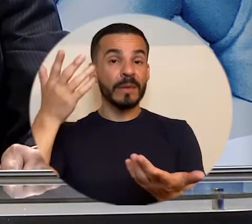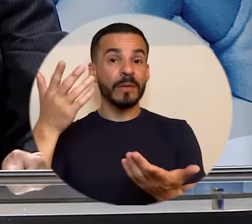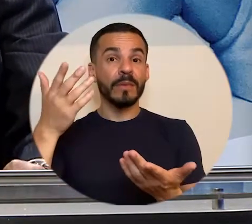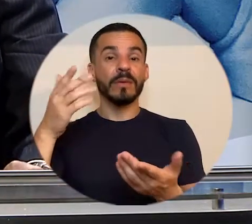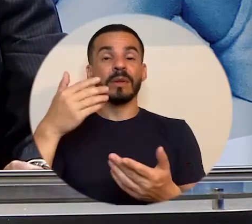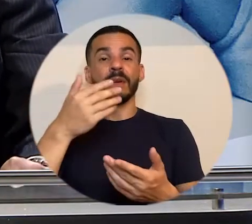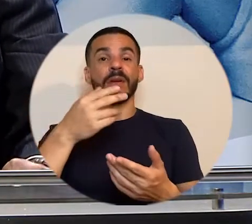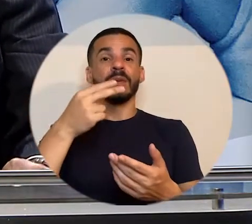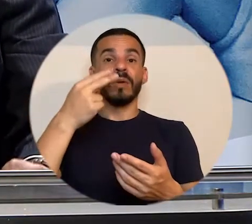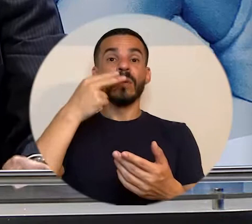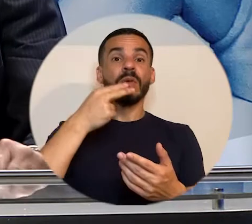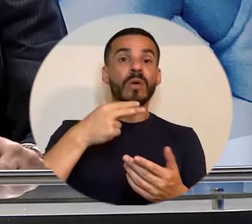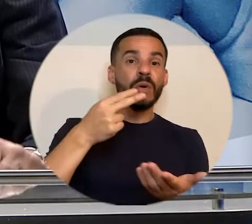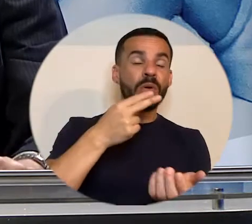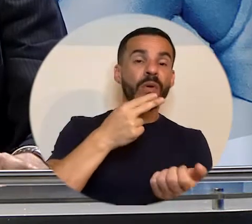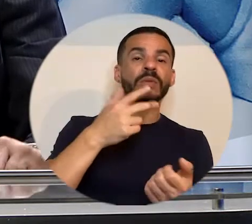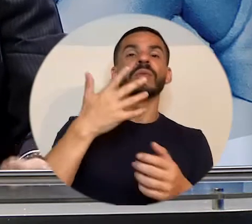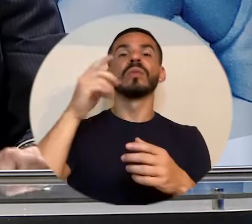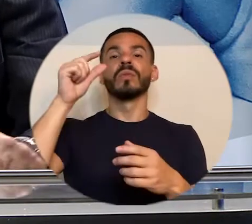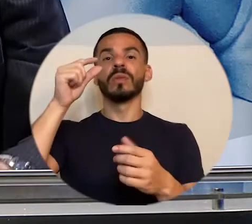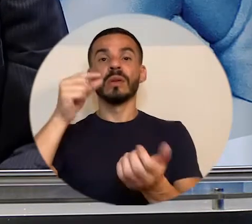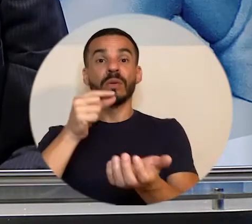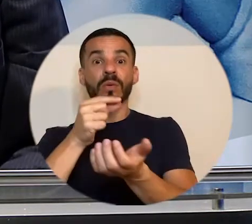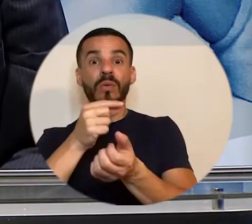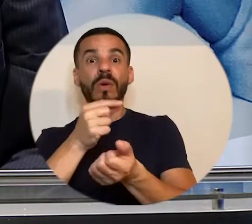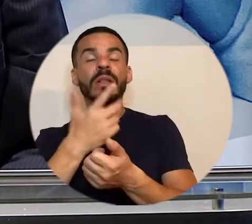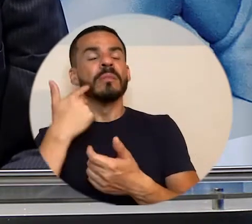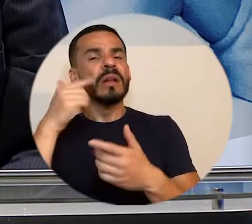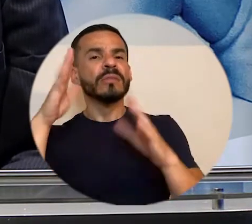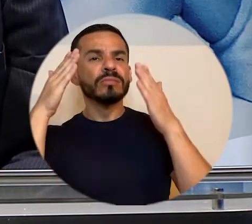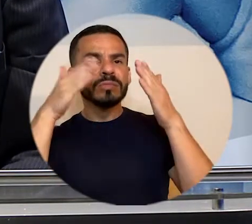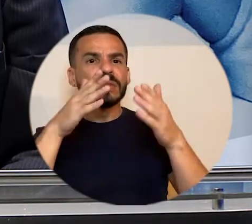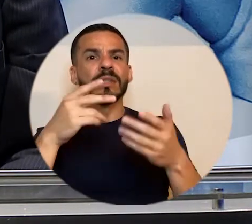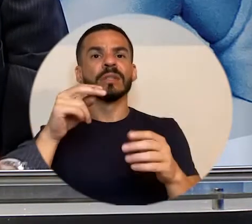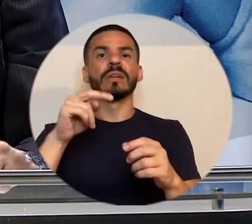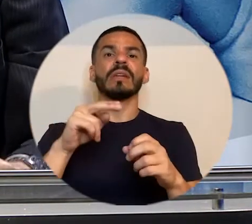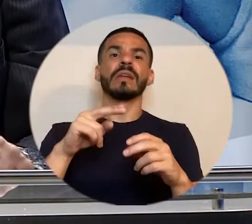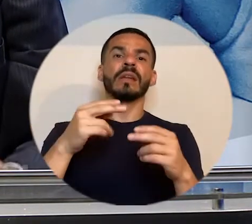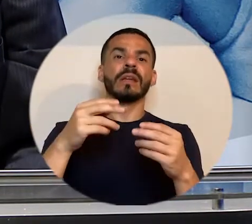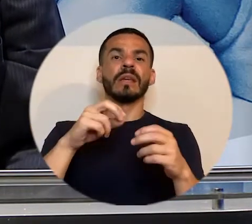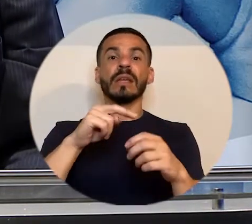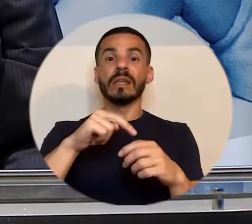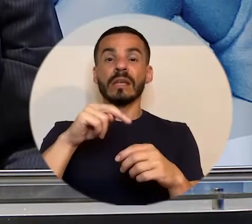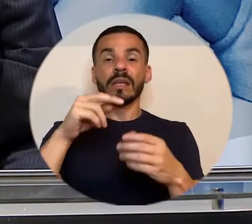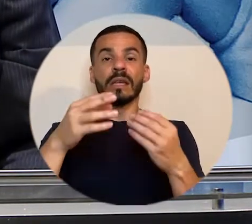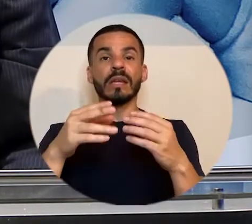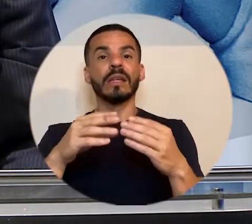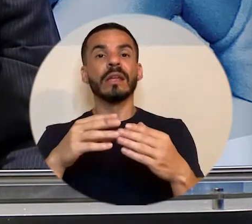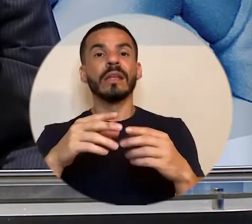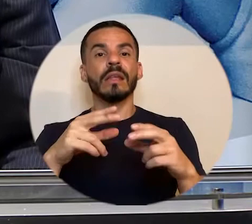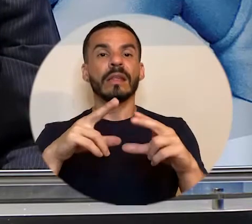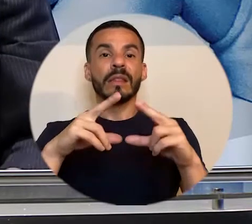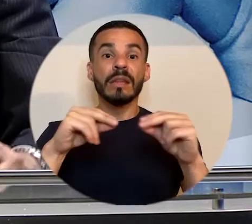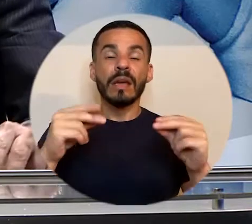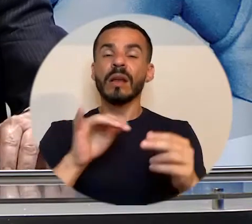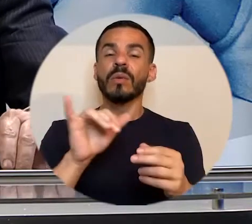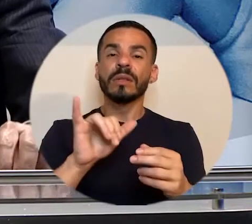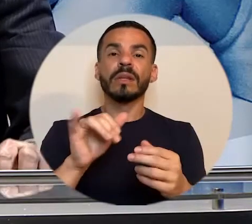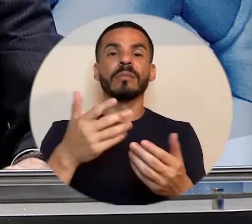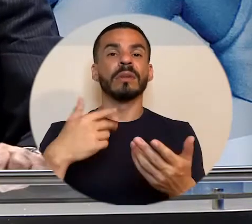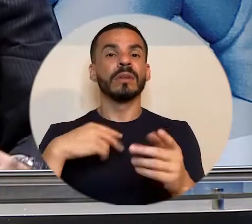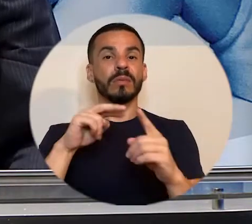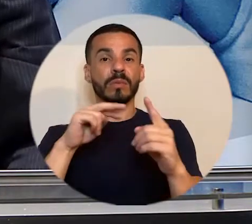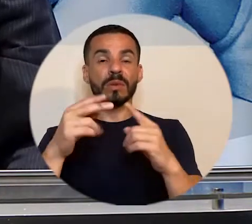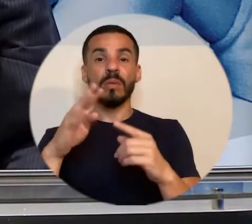al gobierno de Honduras, de Guatemala, sé que lo están dando un seguimiento muy fuerte, y al de Nicaragua, por supuesto. Pero también